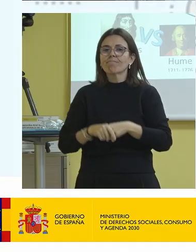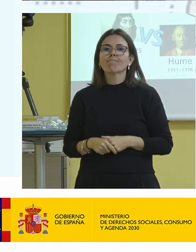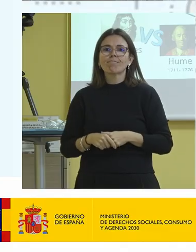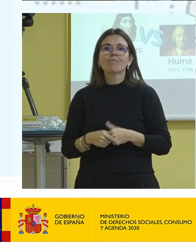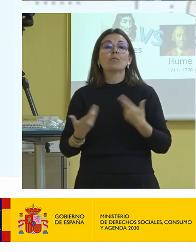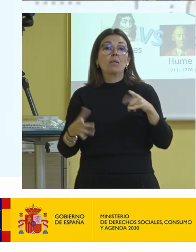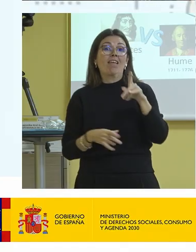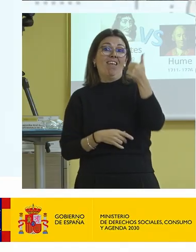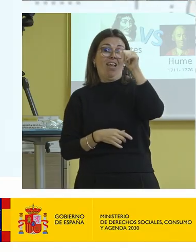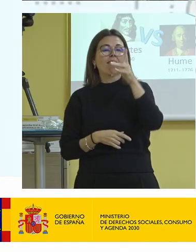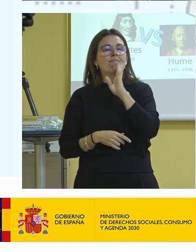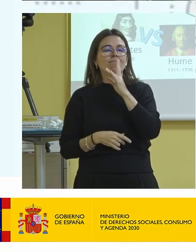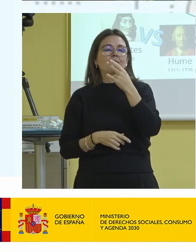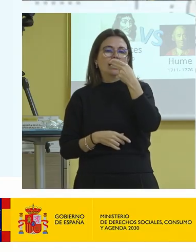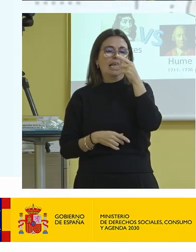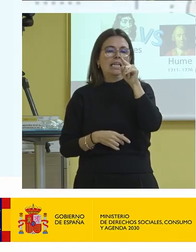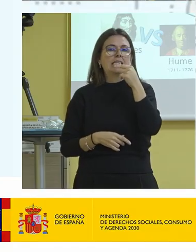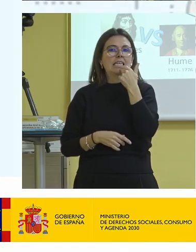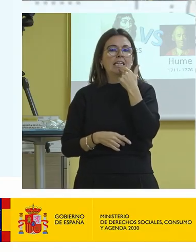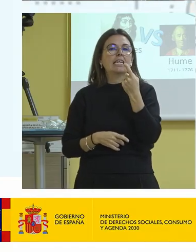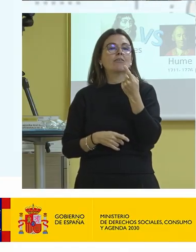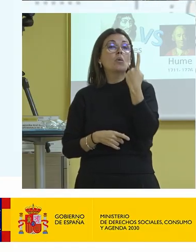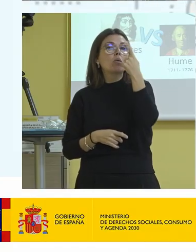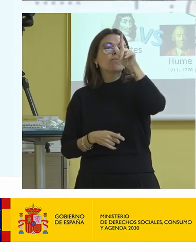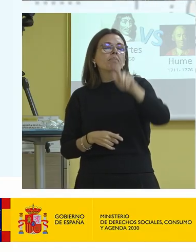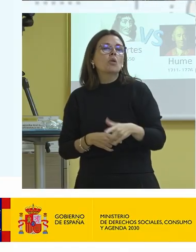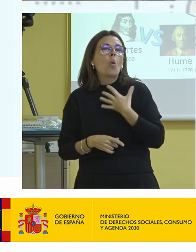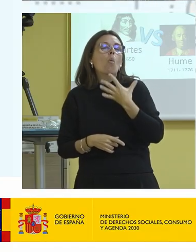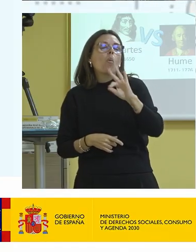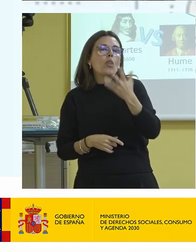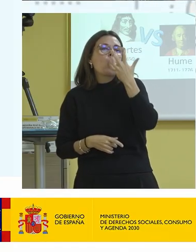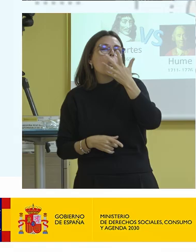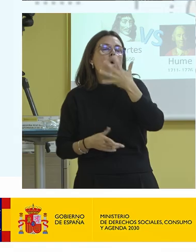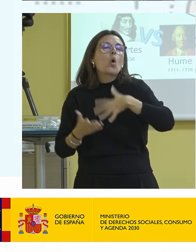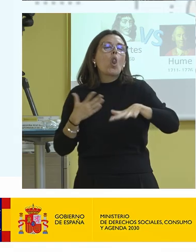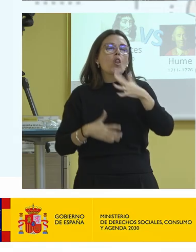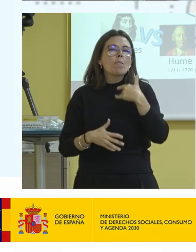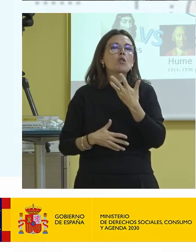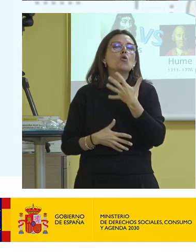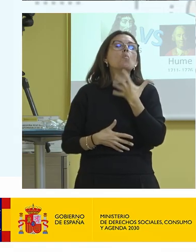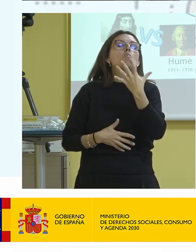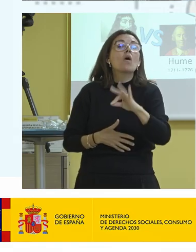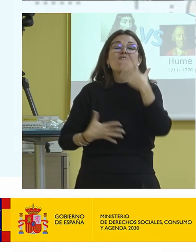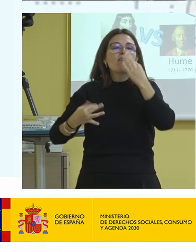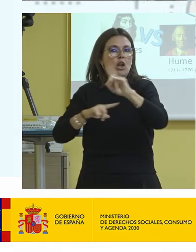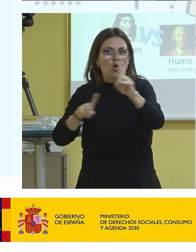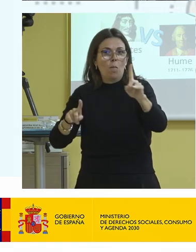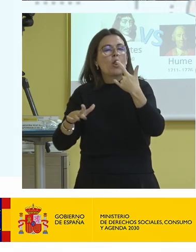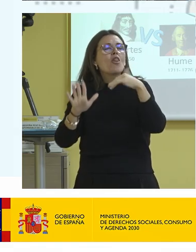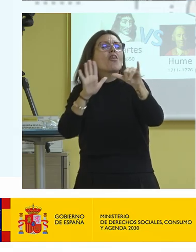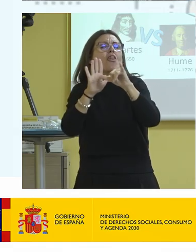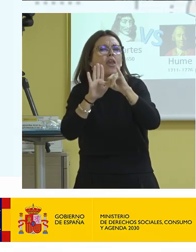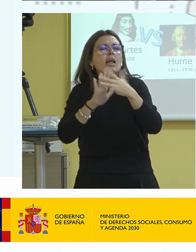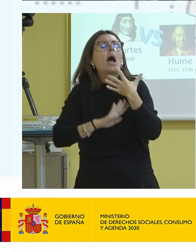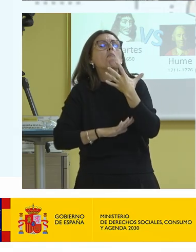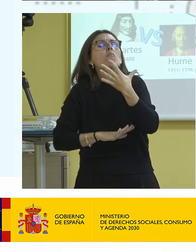Pero Carneades decía una cosa muy interesante, que es el único escéptico que decía, puede haber un conocimiento probable. No hay una verdad, pero puedes acercarte a ser